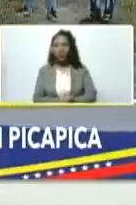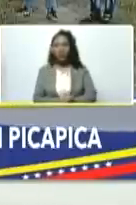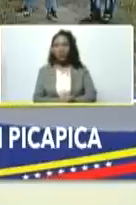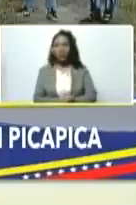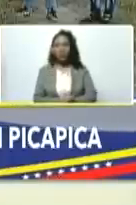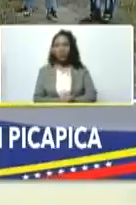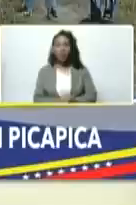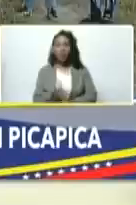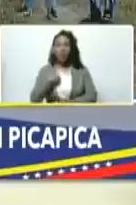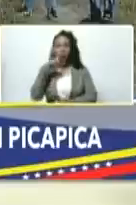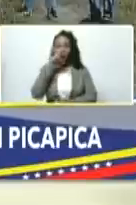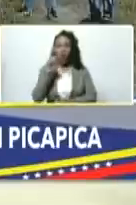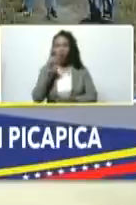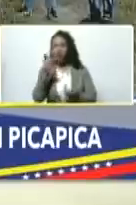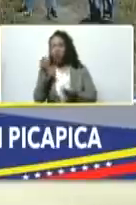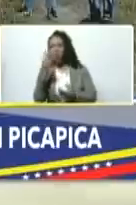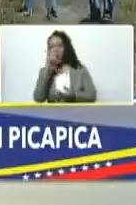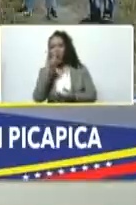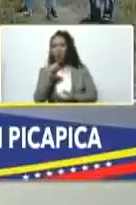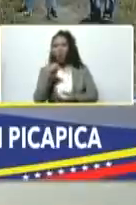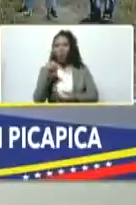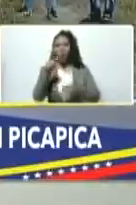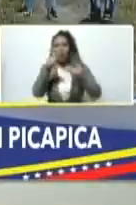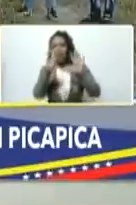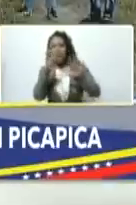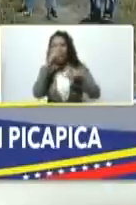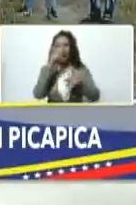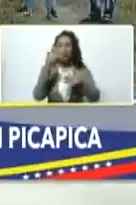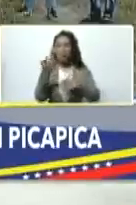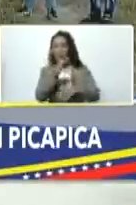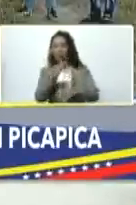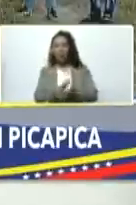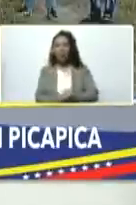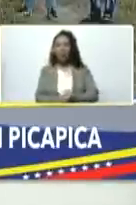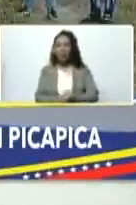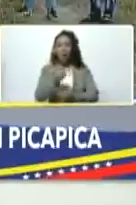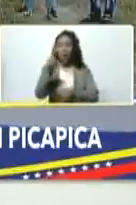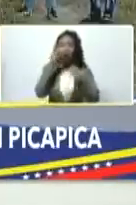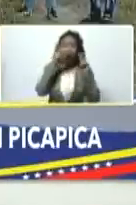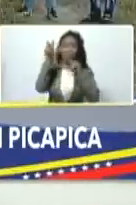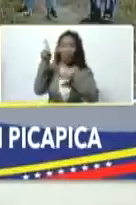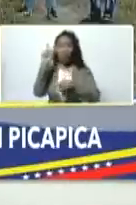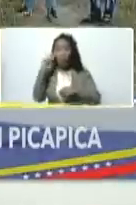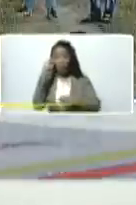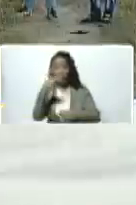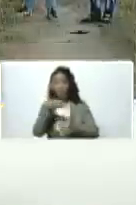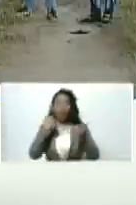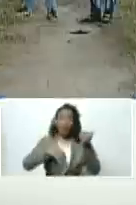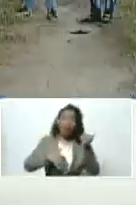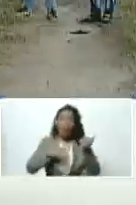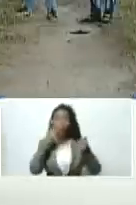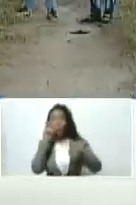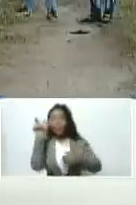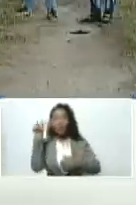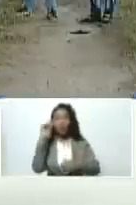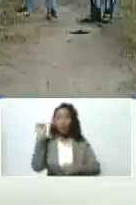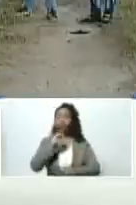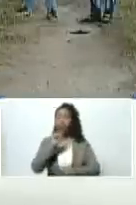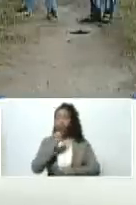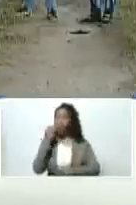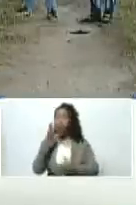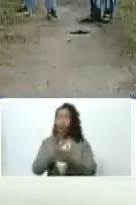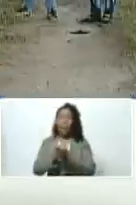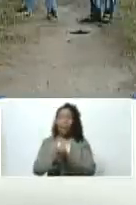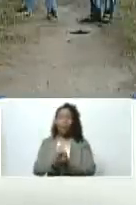que edad tenías 8 años como 6 años 6 años y eras admirador de los primeras de cervando y florentino claro son buenos amigos